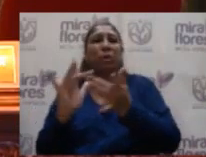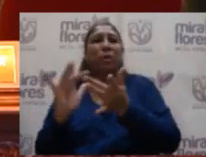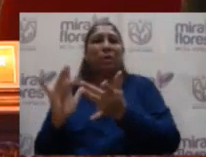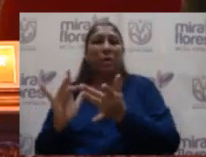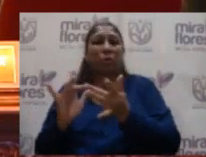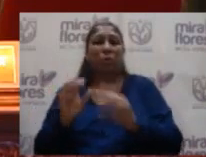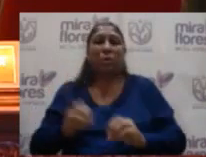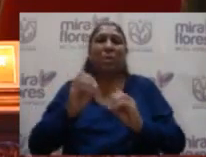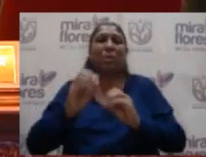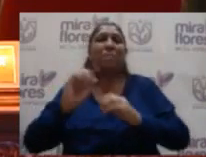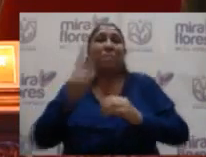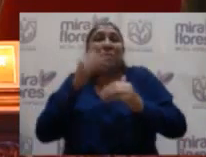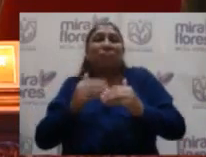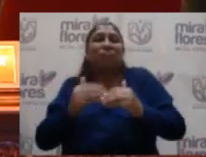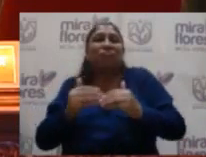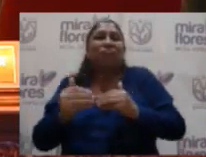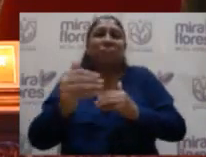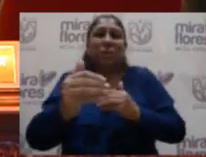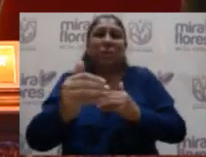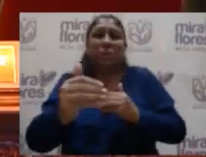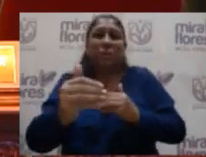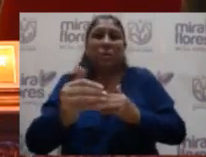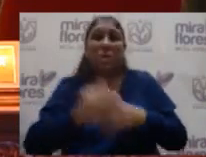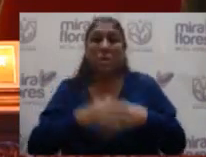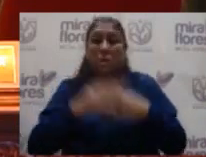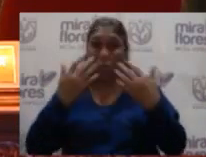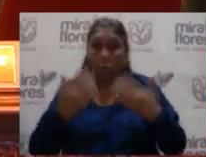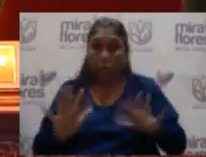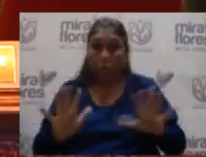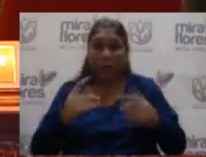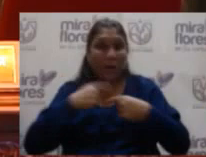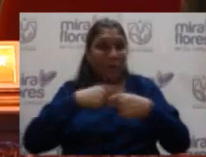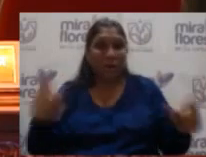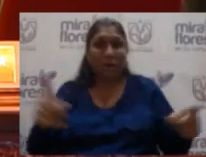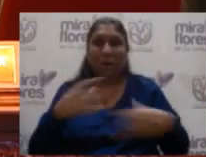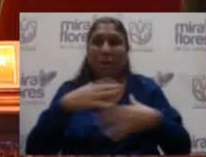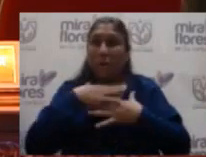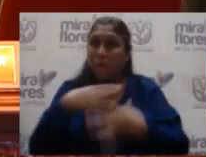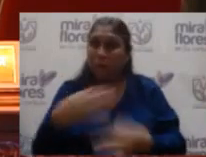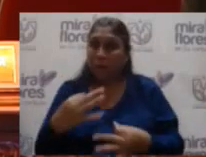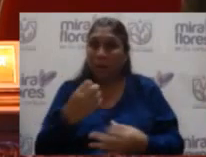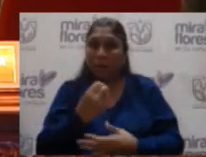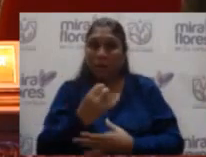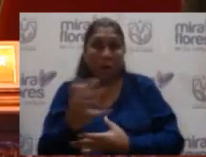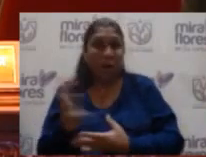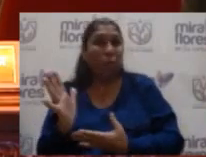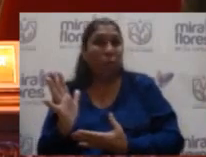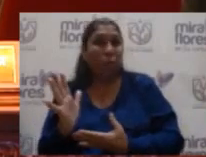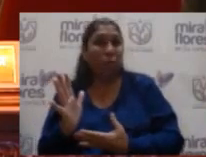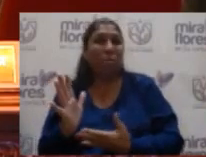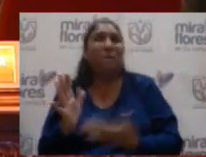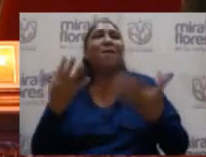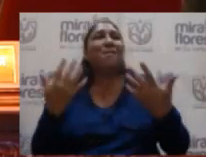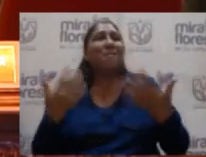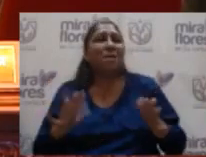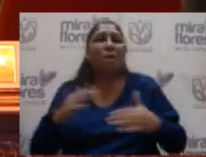el primer paso. Y una vez que se declara de interés algo, se entra a un proceso